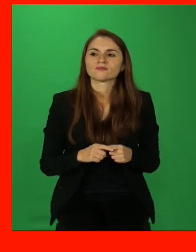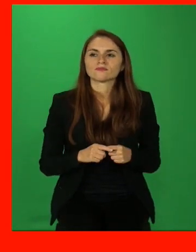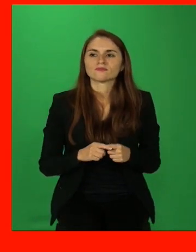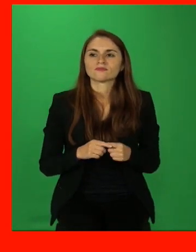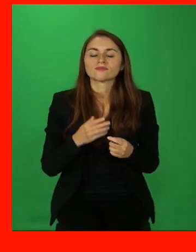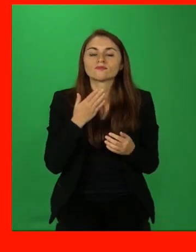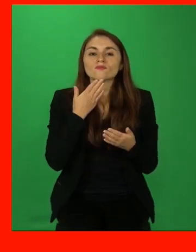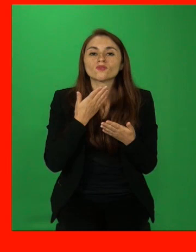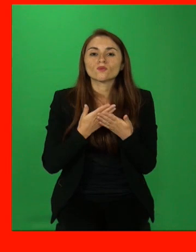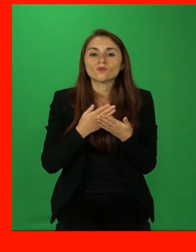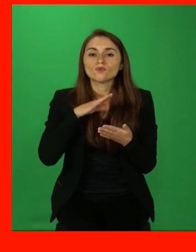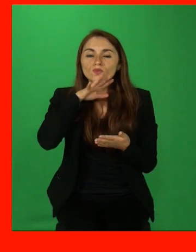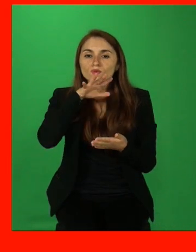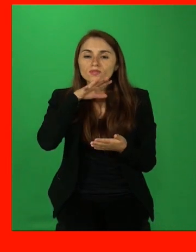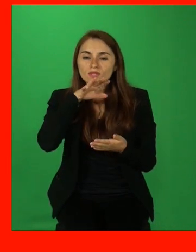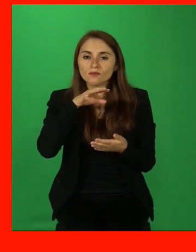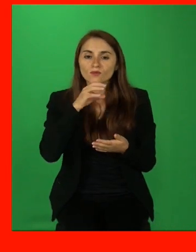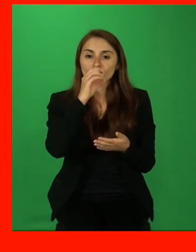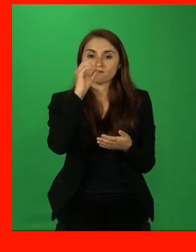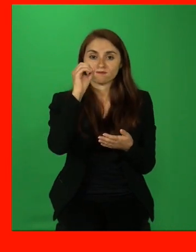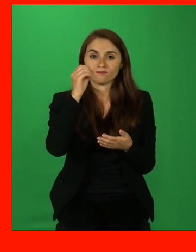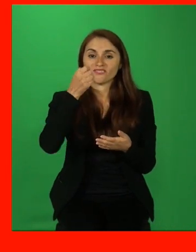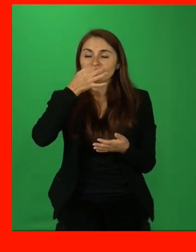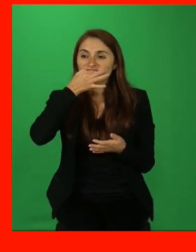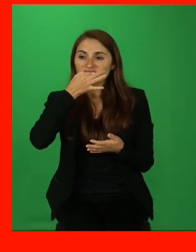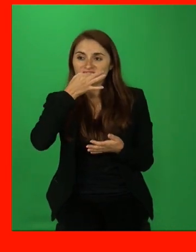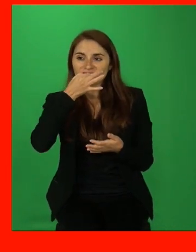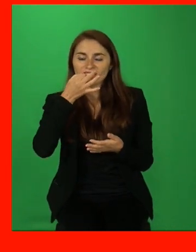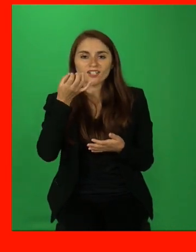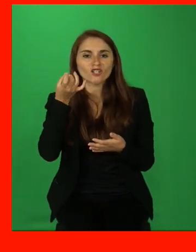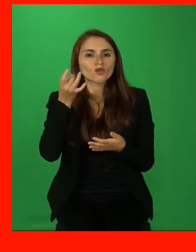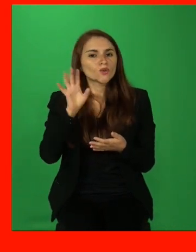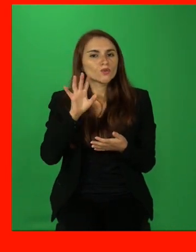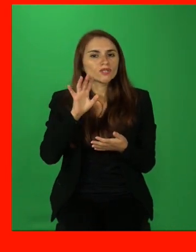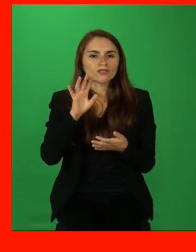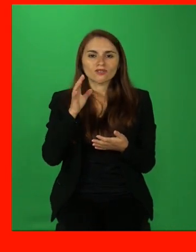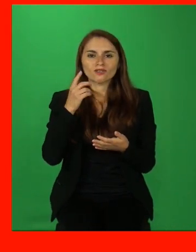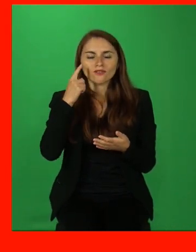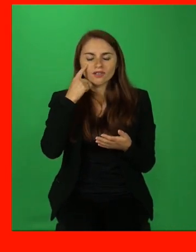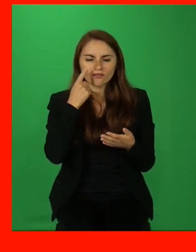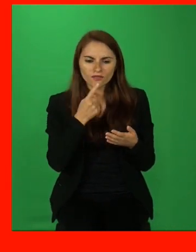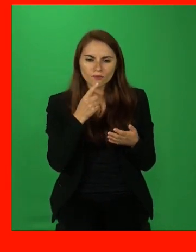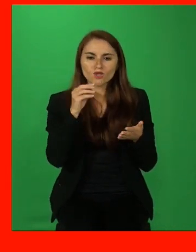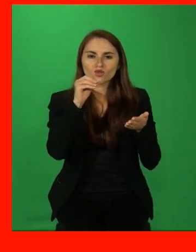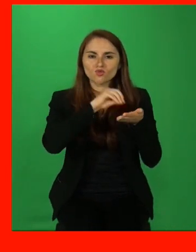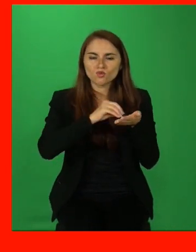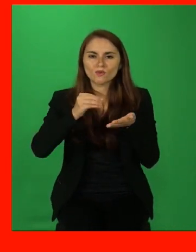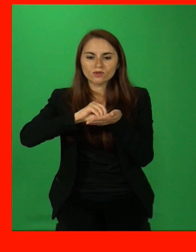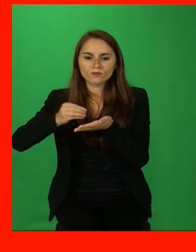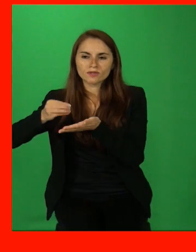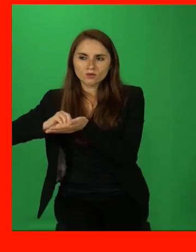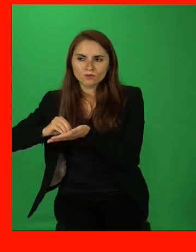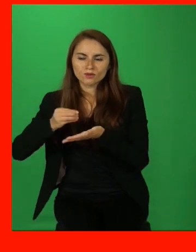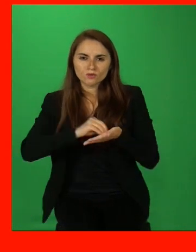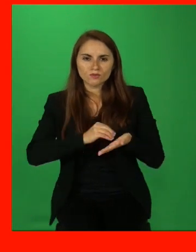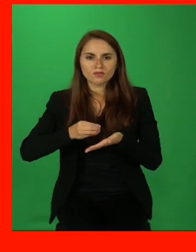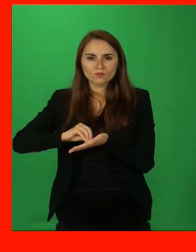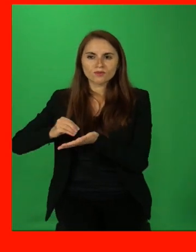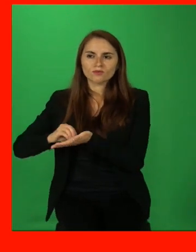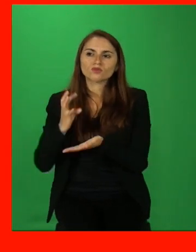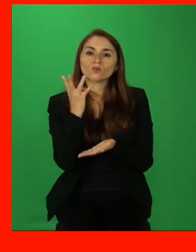cuando usábamos fichas verdes lo único que hacíamos posteriormente era sumar y cuantas fichas positivas